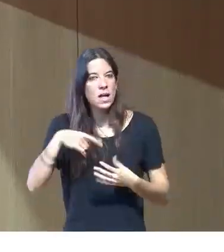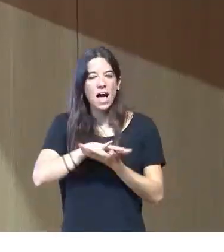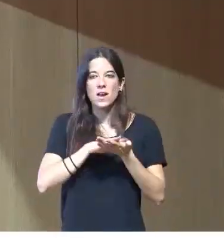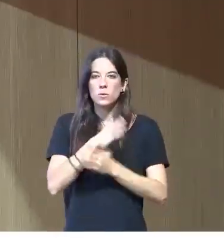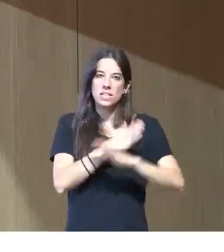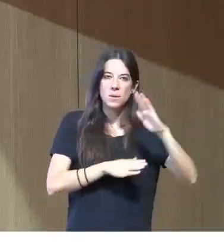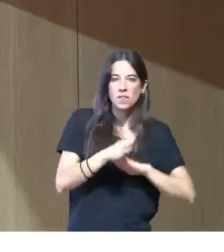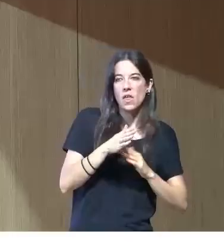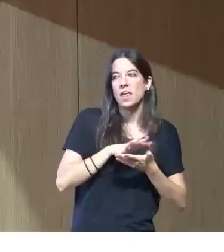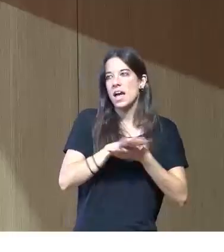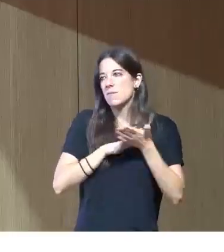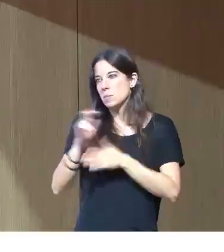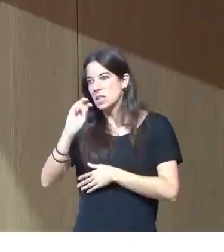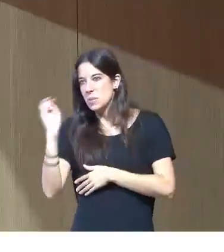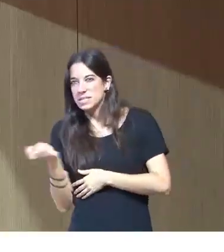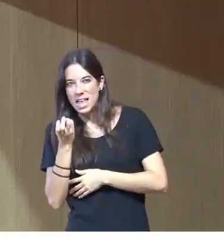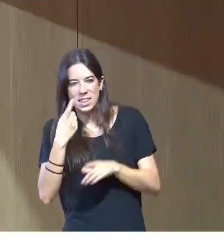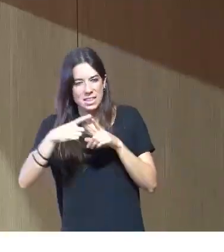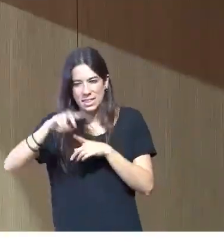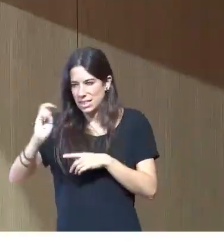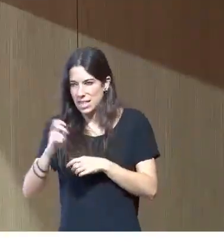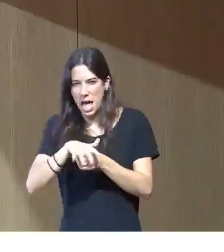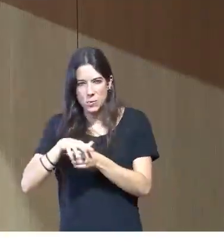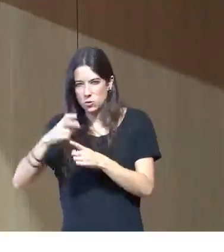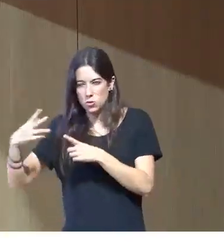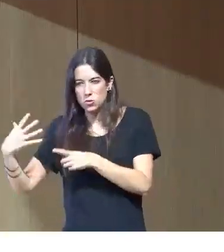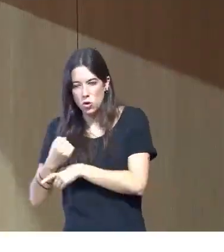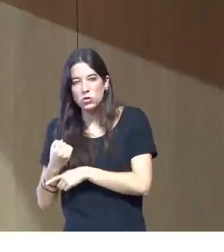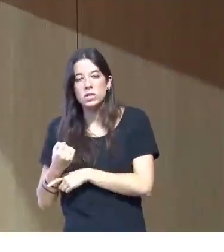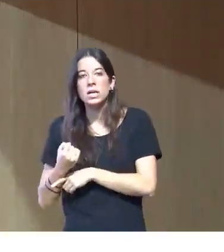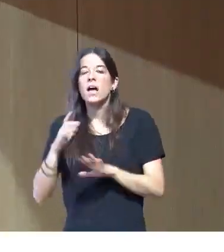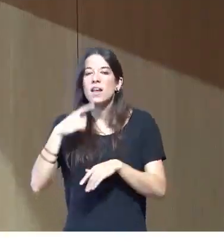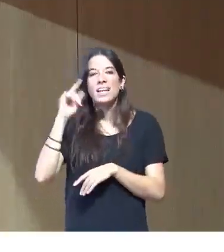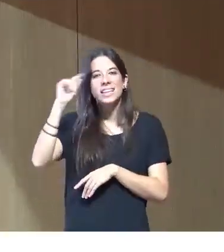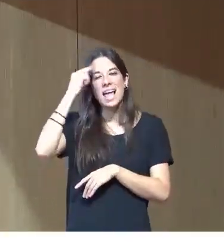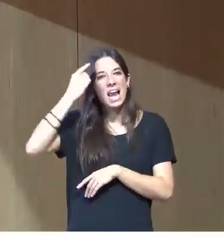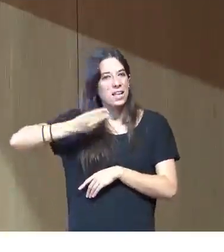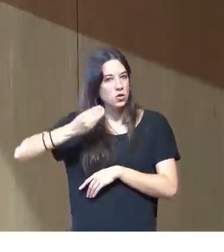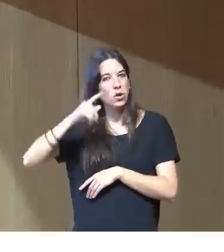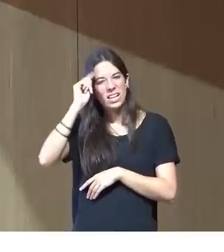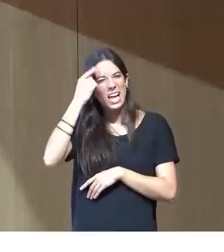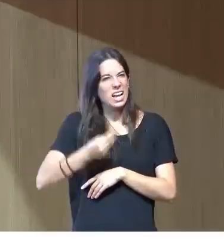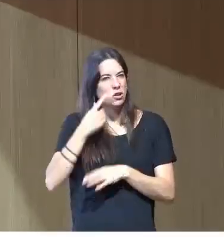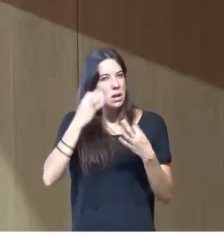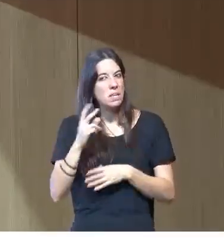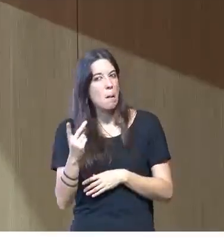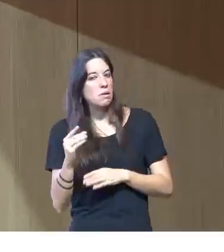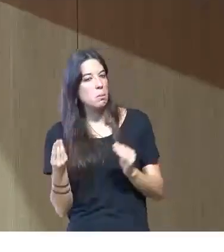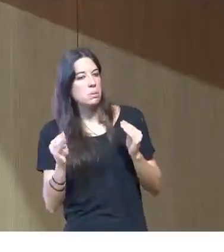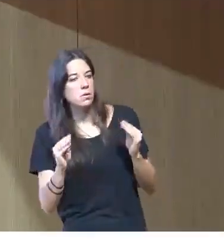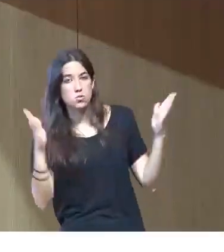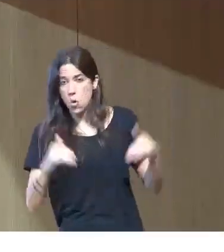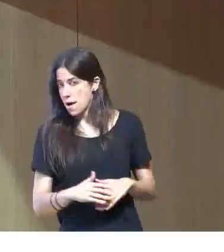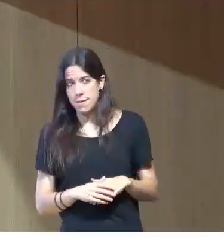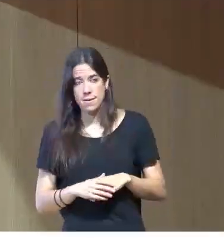discapacidad hablamos de diversidad en todos los aspectos y ese talento que el talento no tiene apellidos al final